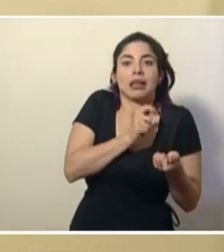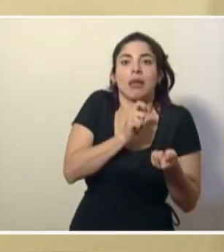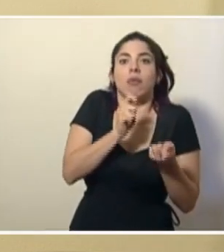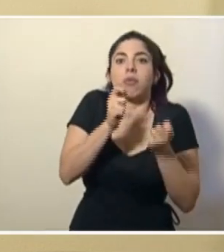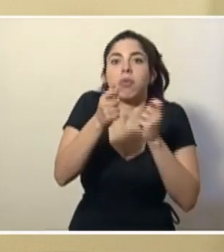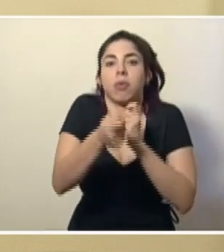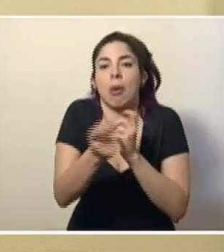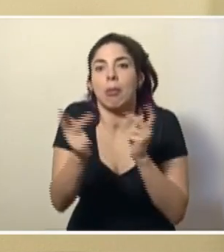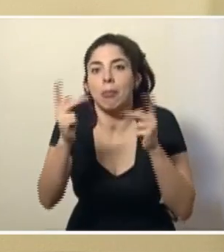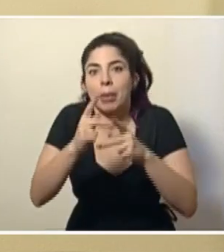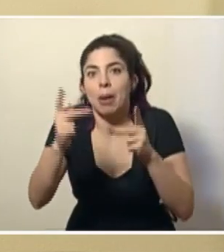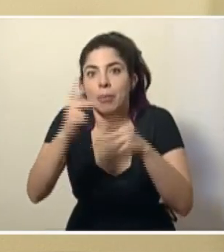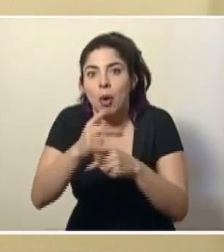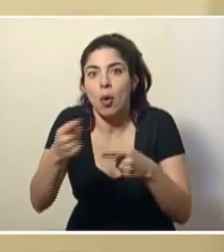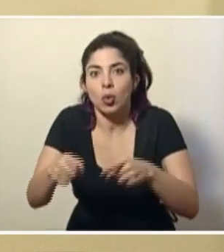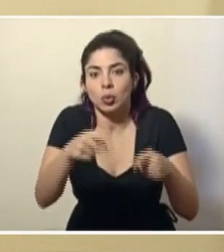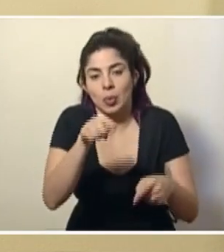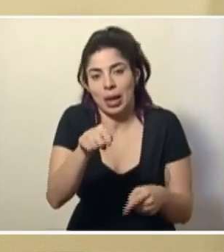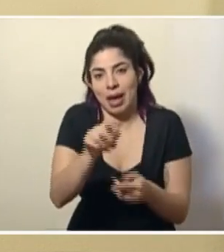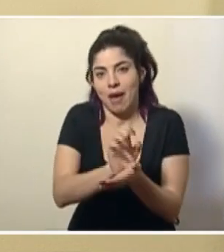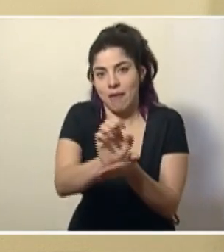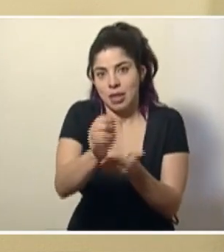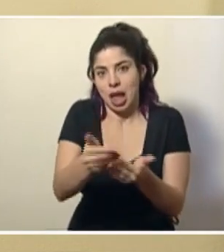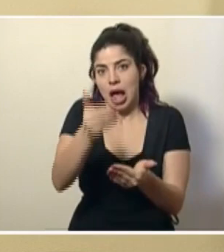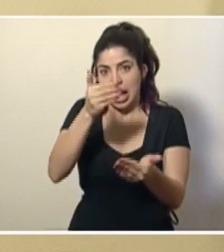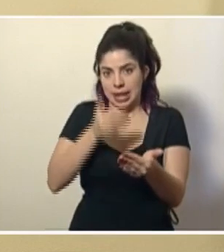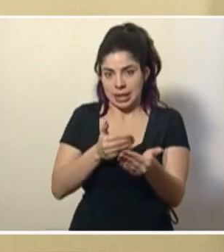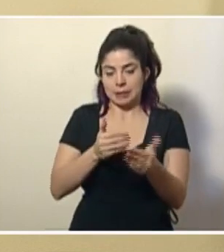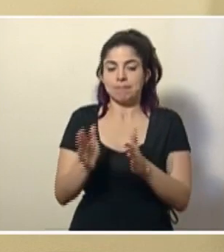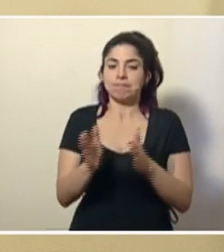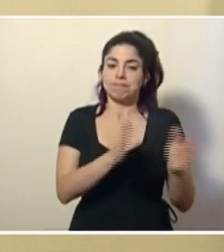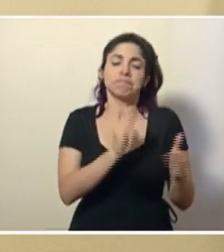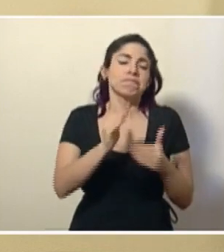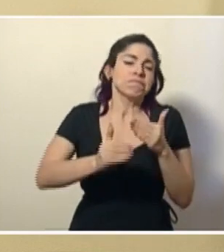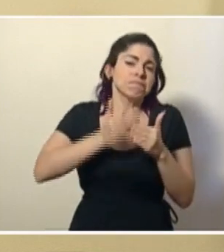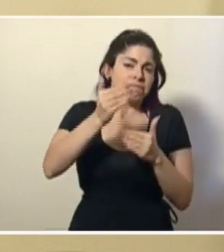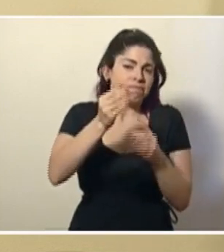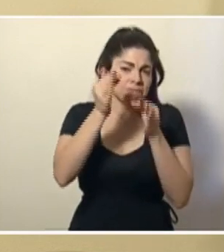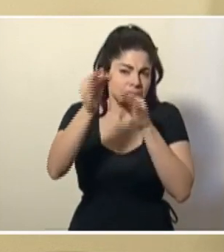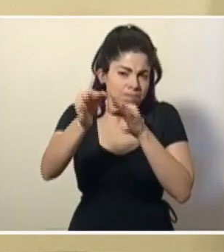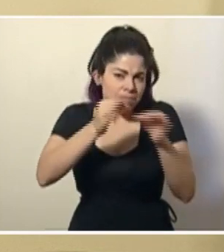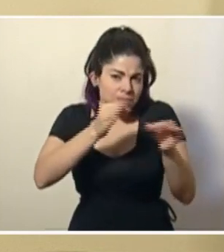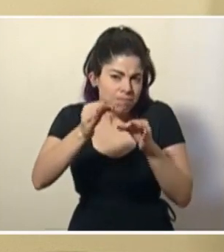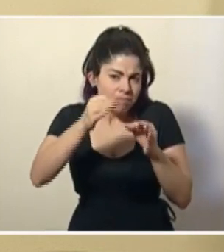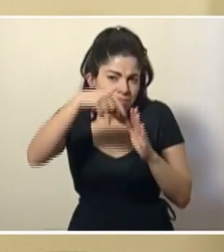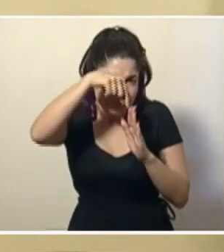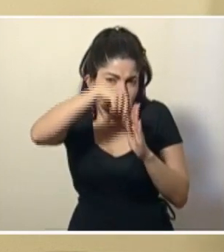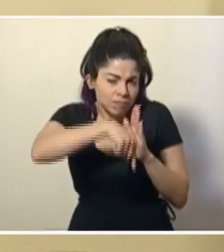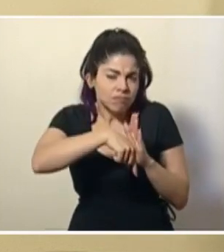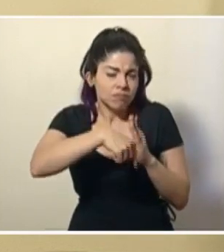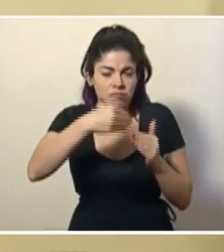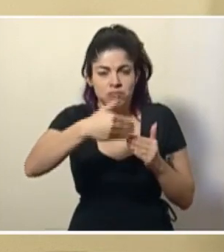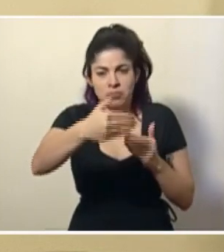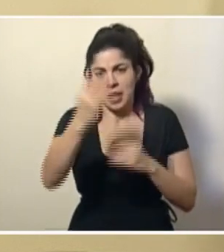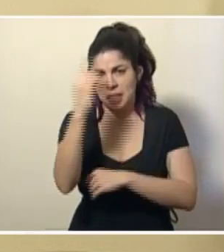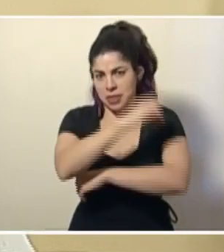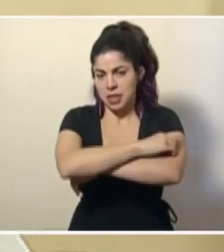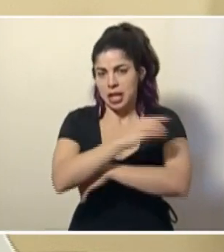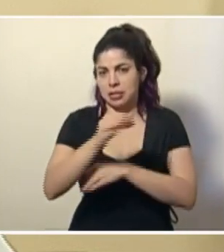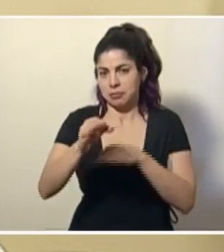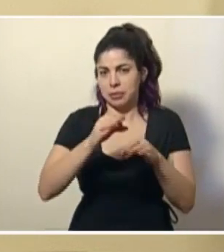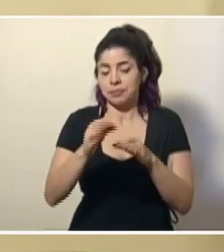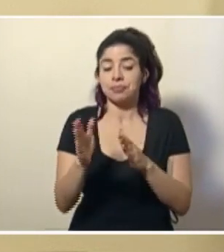a mayores consecuencias. Bueno, les estaremos informando del avance de esto en los próximos